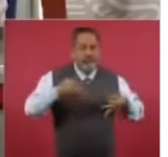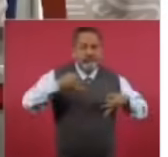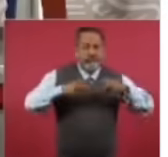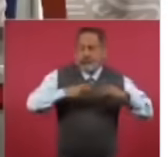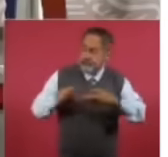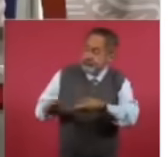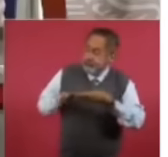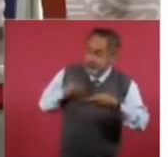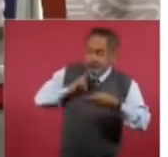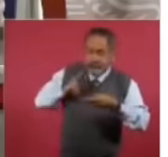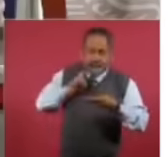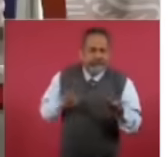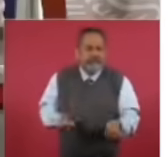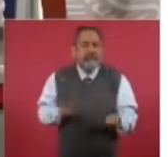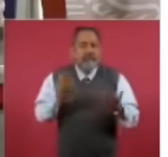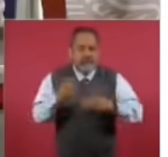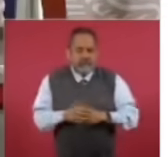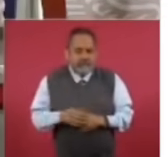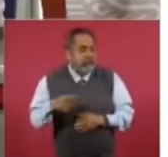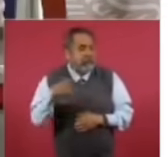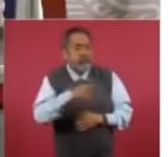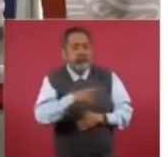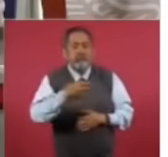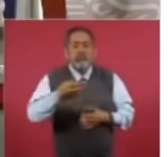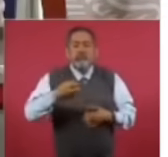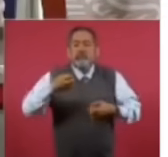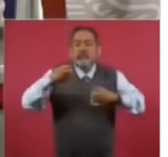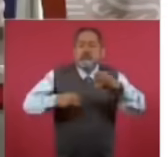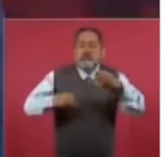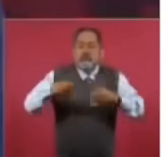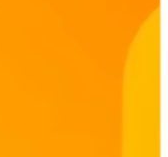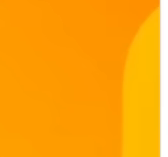estar recibiendo un juez.